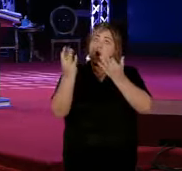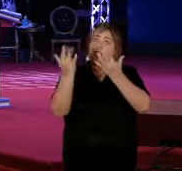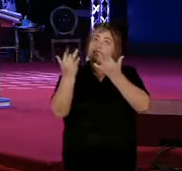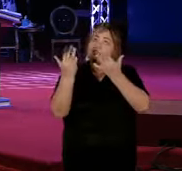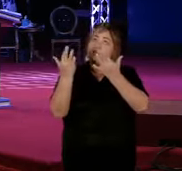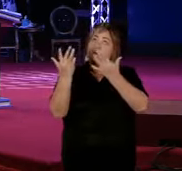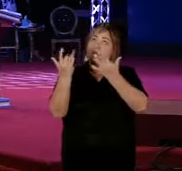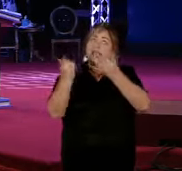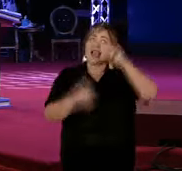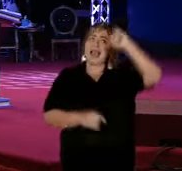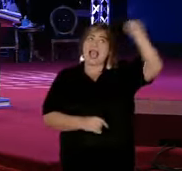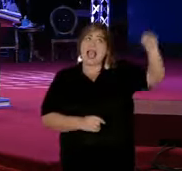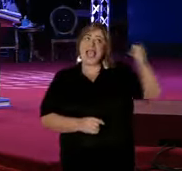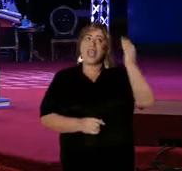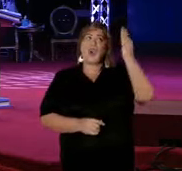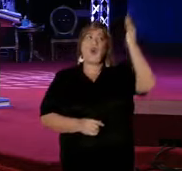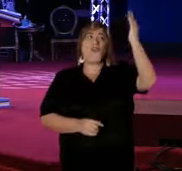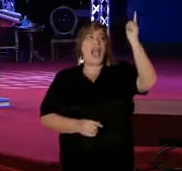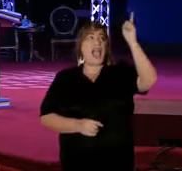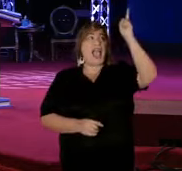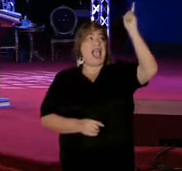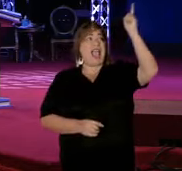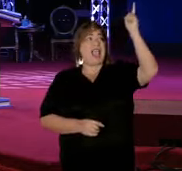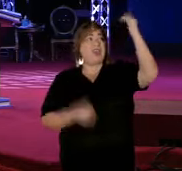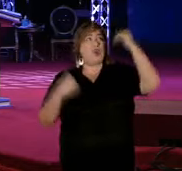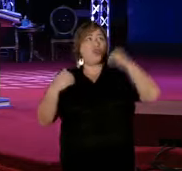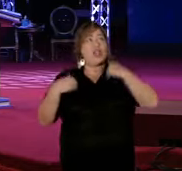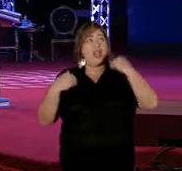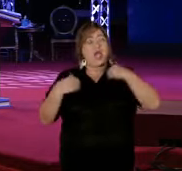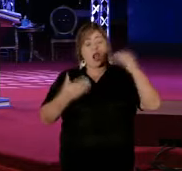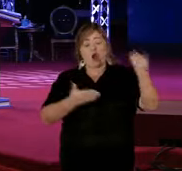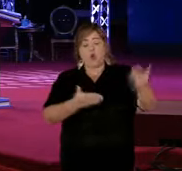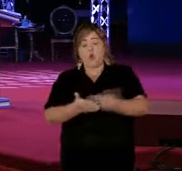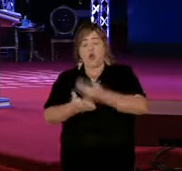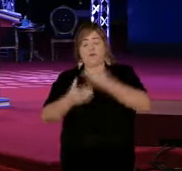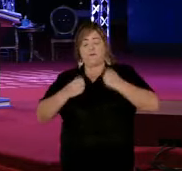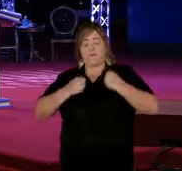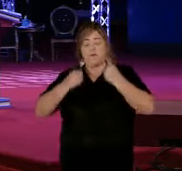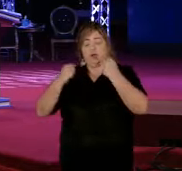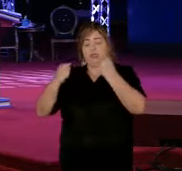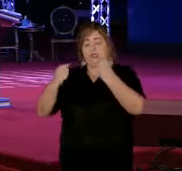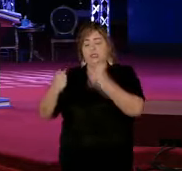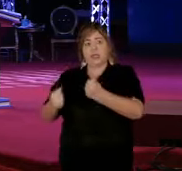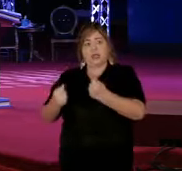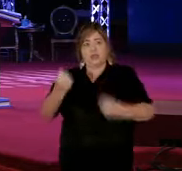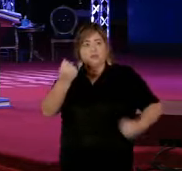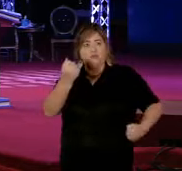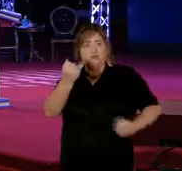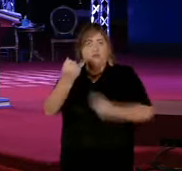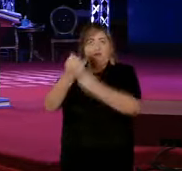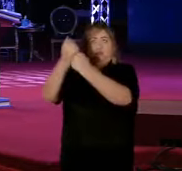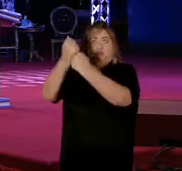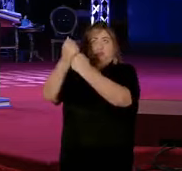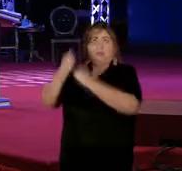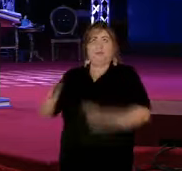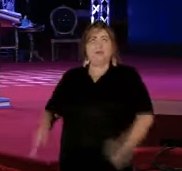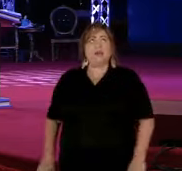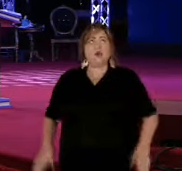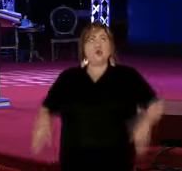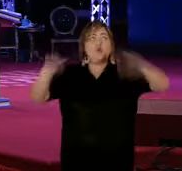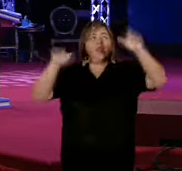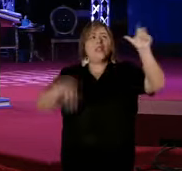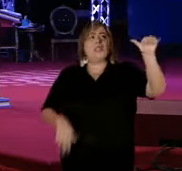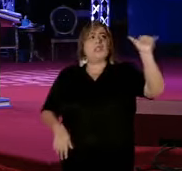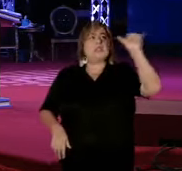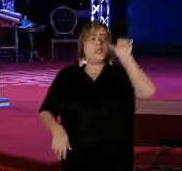Jehová tendrán nuevas fuerzas, levantarán alas como las águilas,